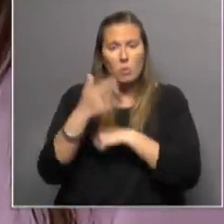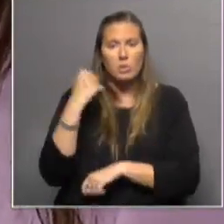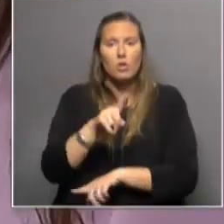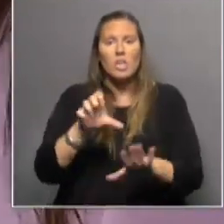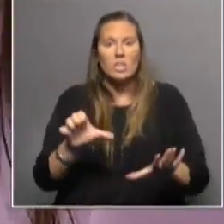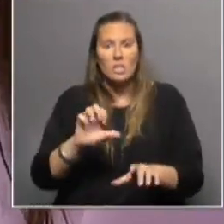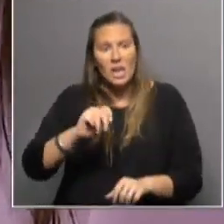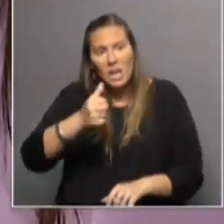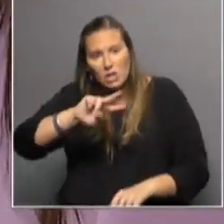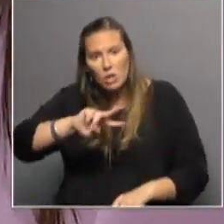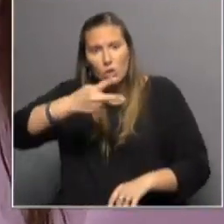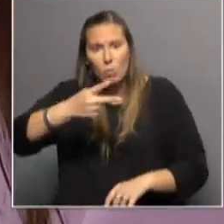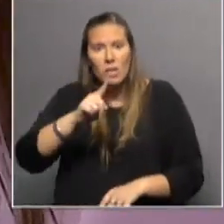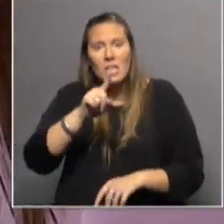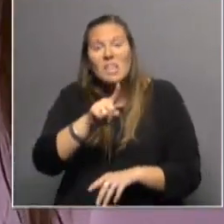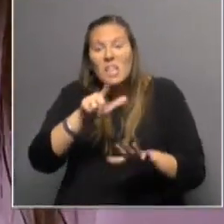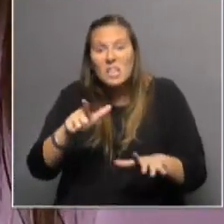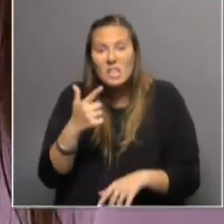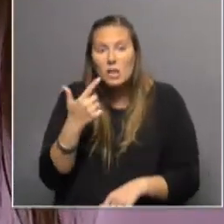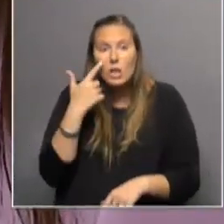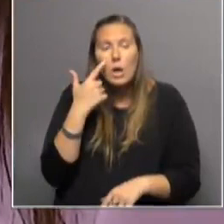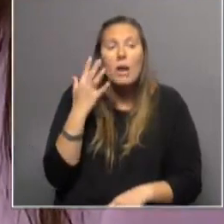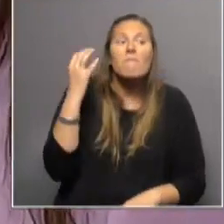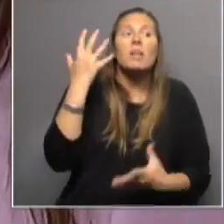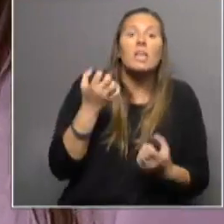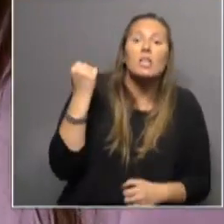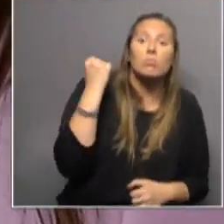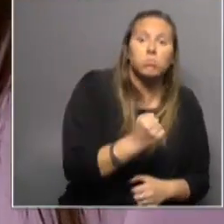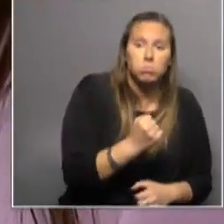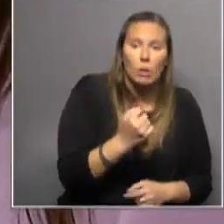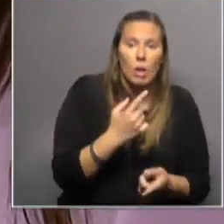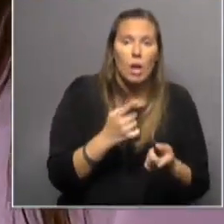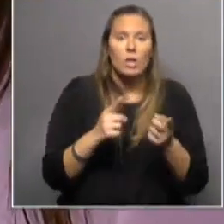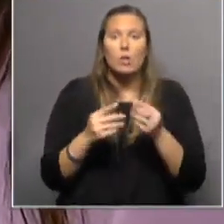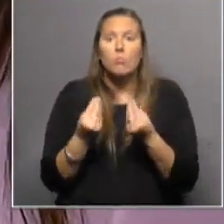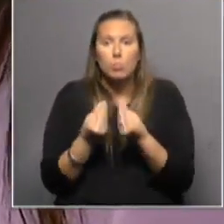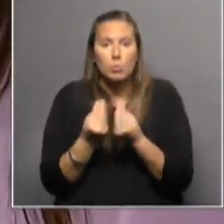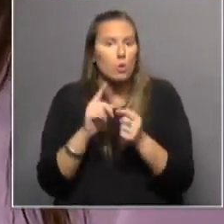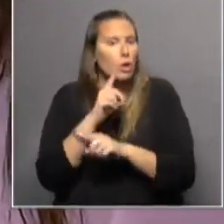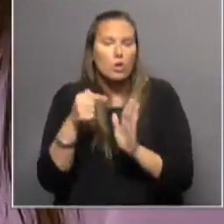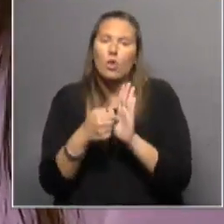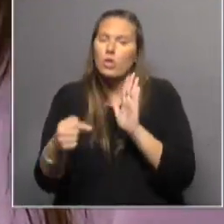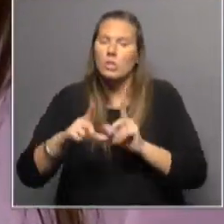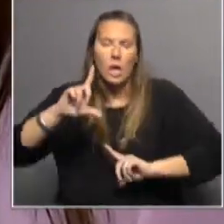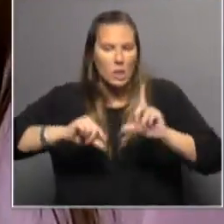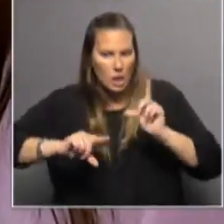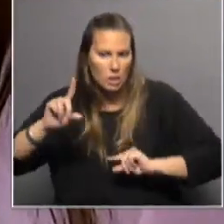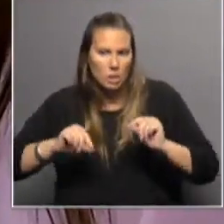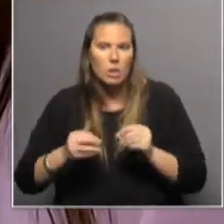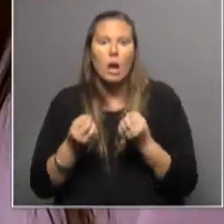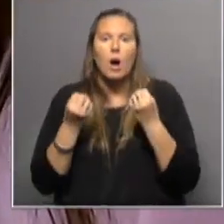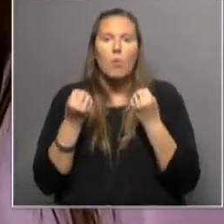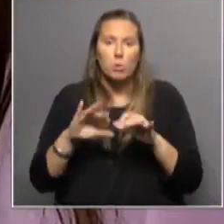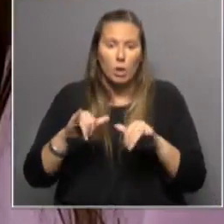duplicando, 17 intentos de femicidio, y los montones que no salen en las estadísticas, porque somos,